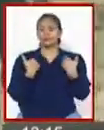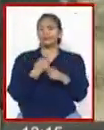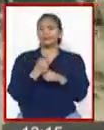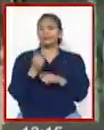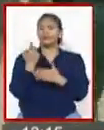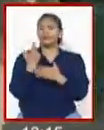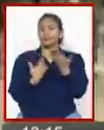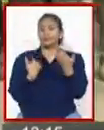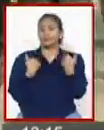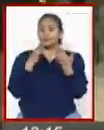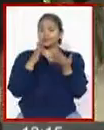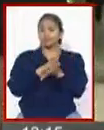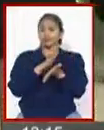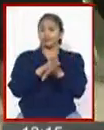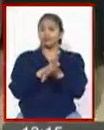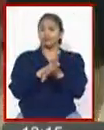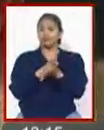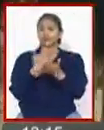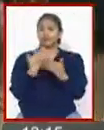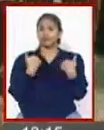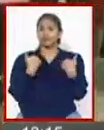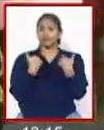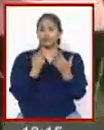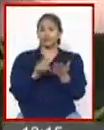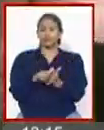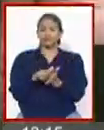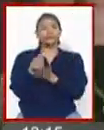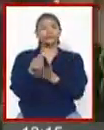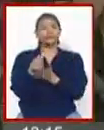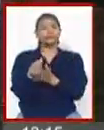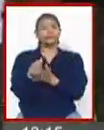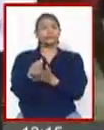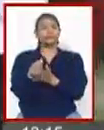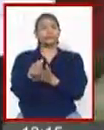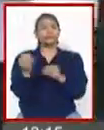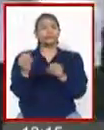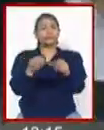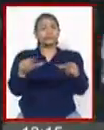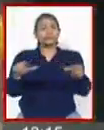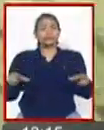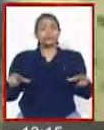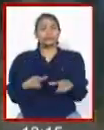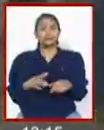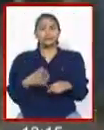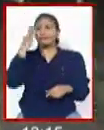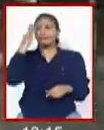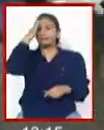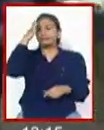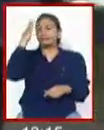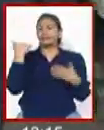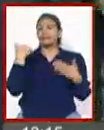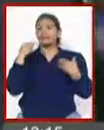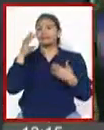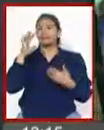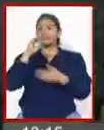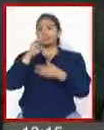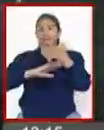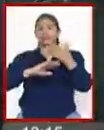ahí tiene, sí, documentación. Sí, yo compré de buena fe mi terrenito, porque yo tengo